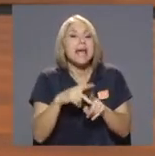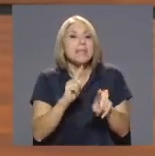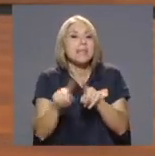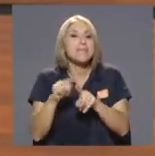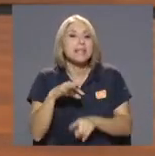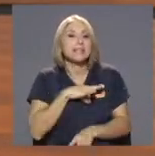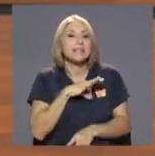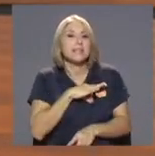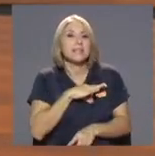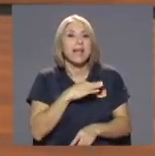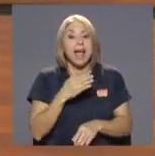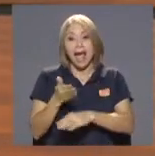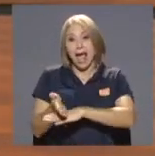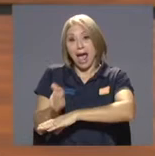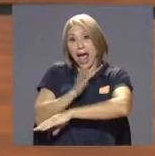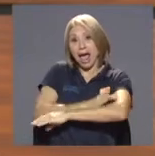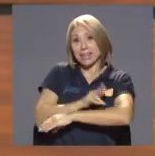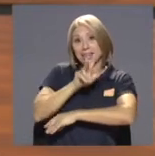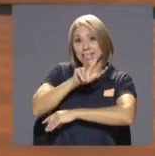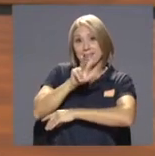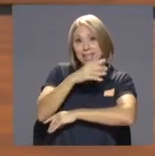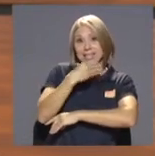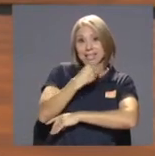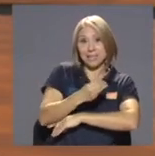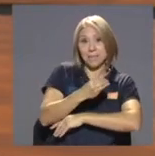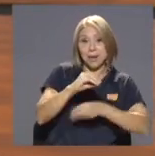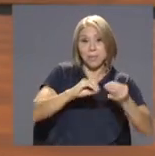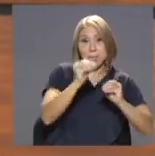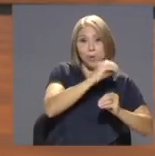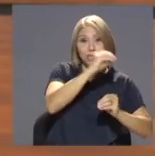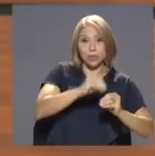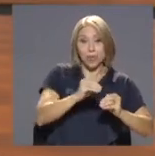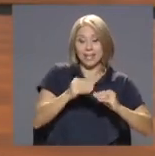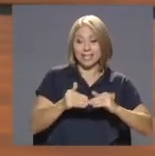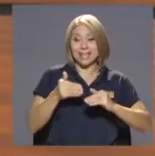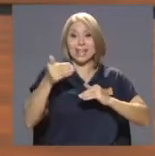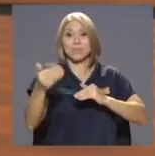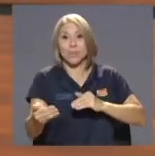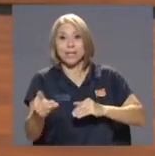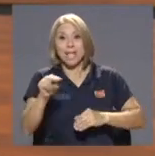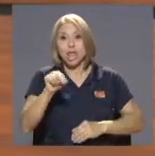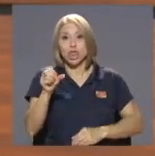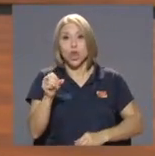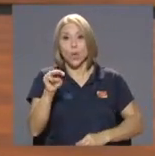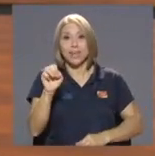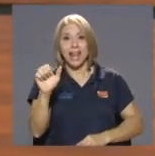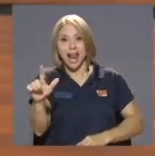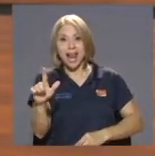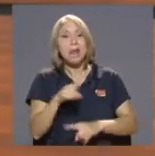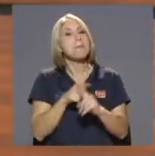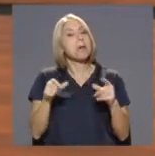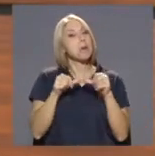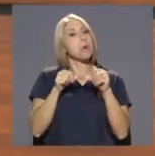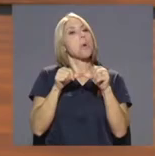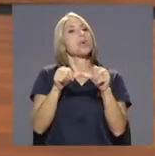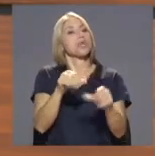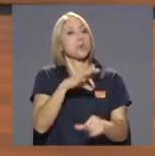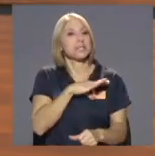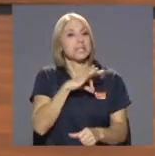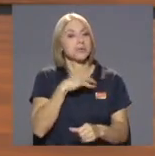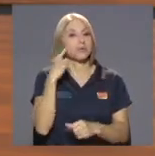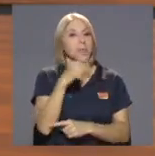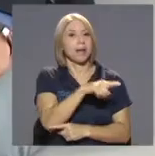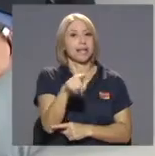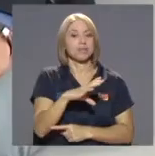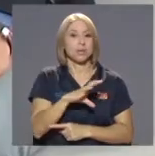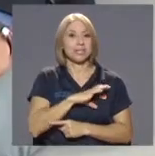eran porcentuales y después del 3 de diciembre son nominales, pero se mantiene el esquema de incentivos que tenían los policías. No es que se reduce, es que